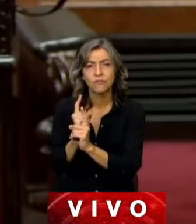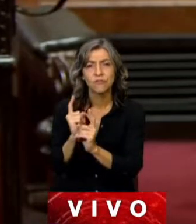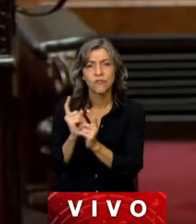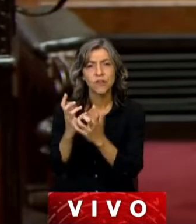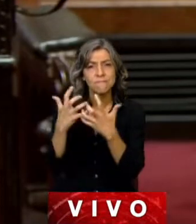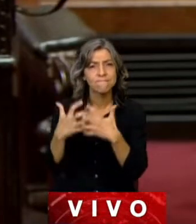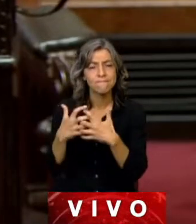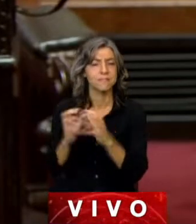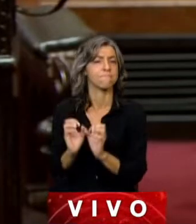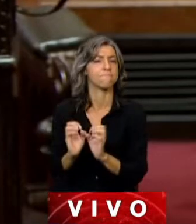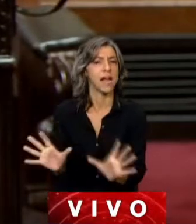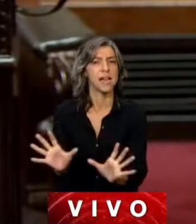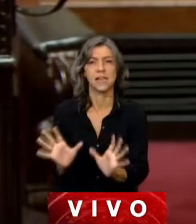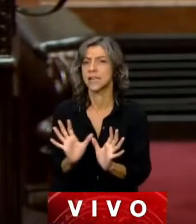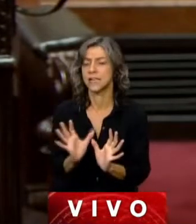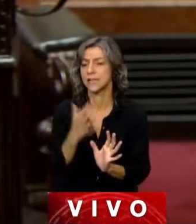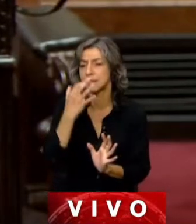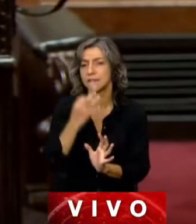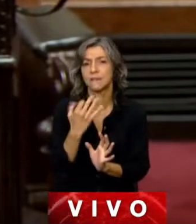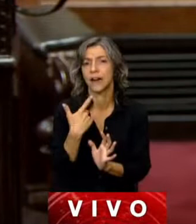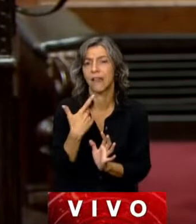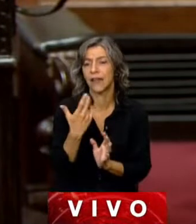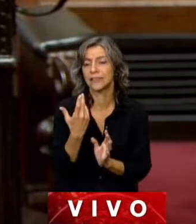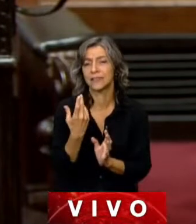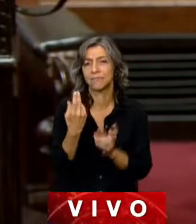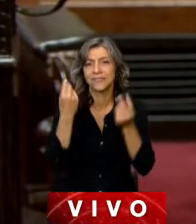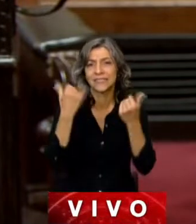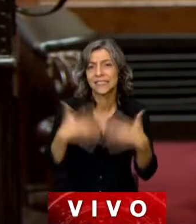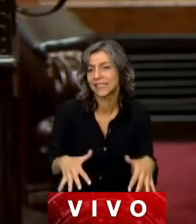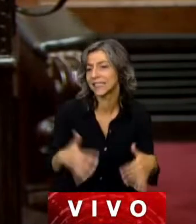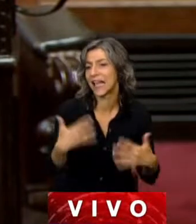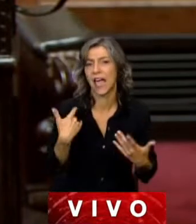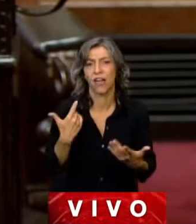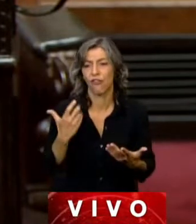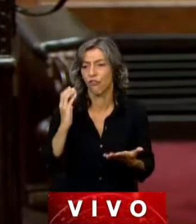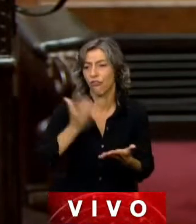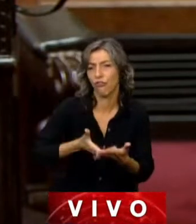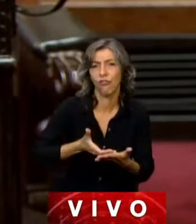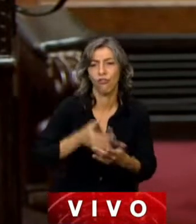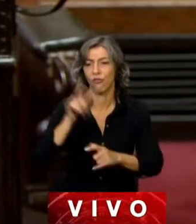caro en salud y en recursos monetarios, en dinero.